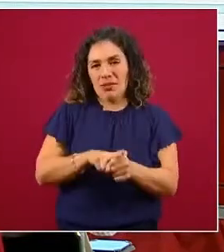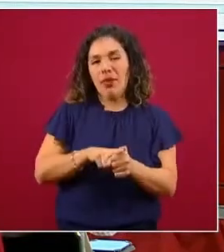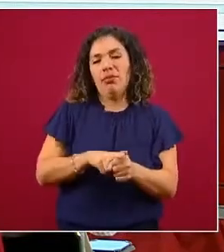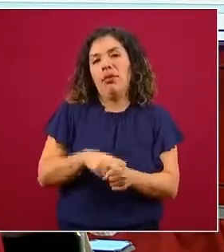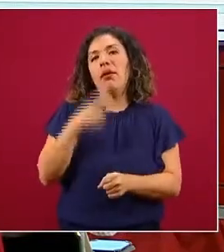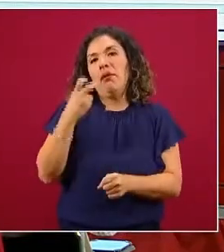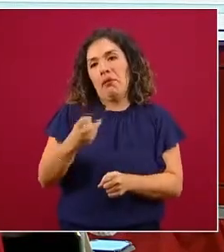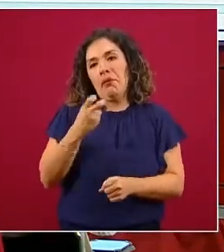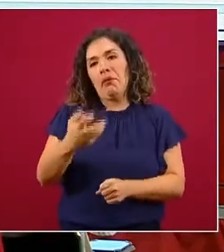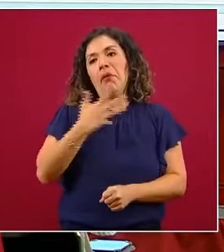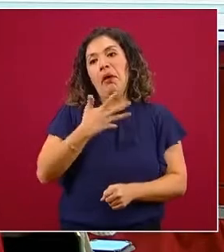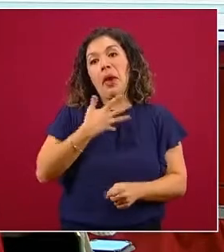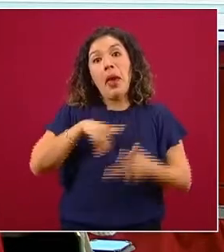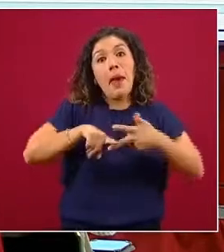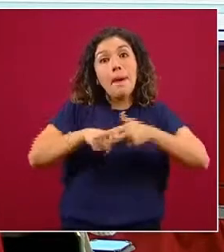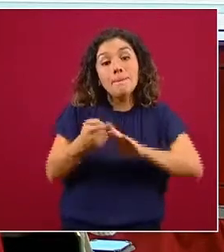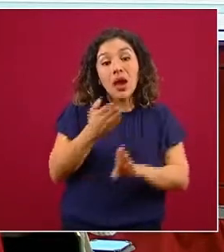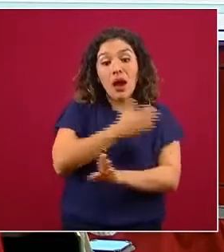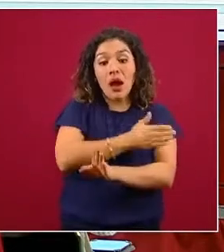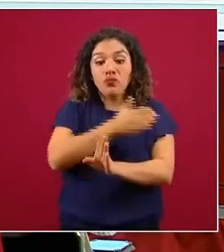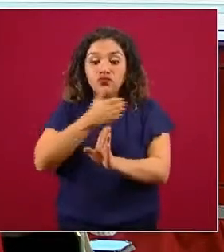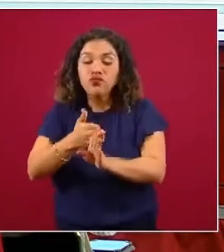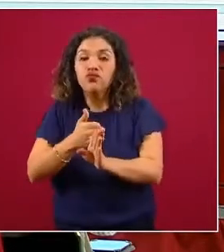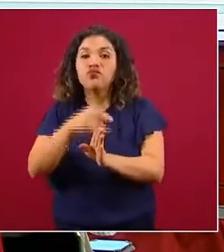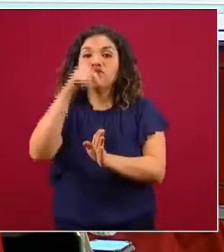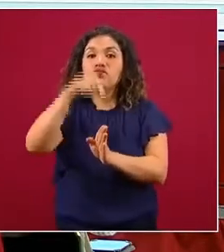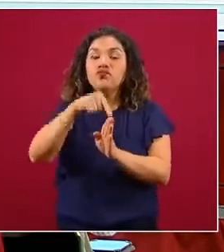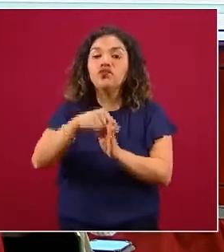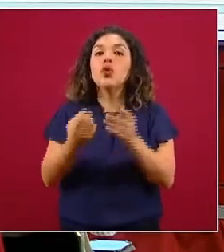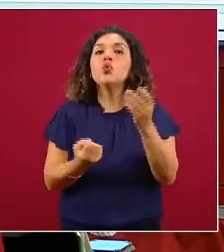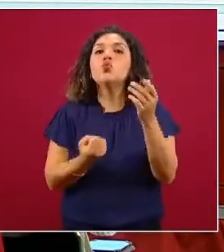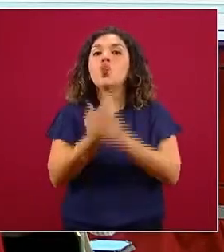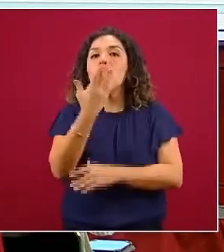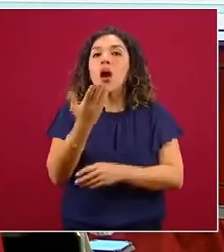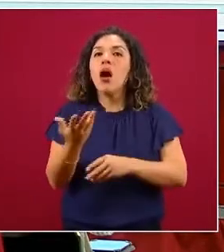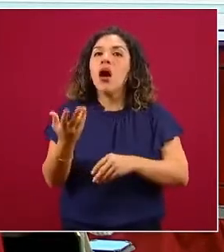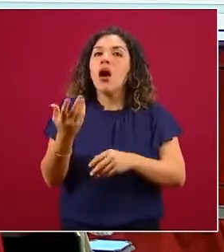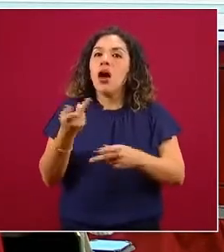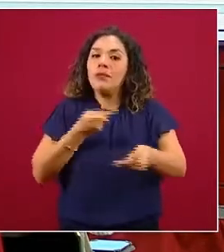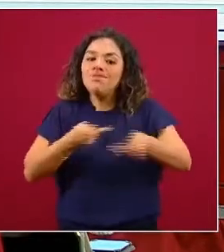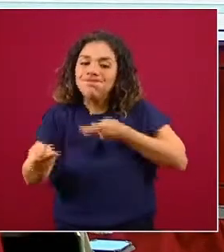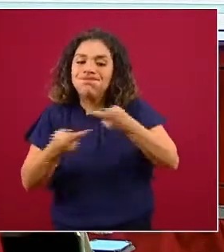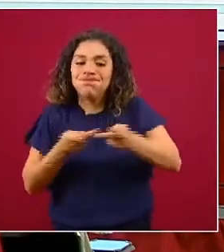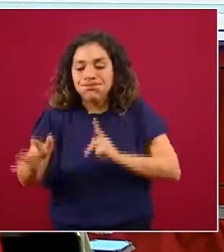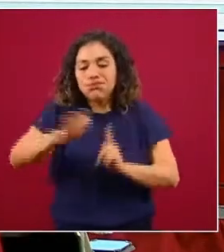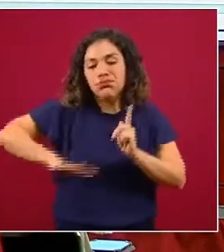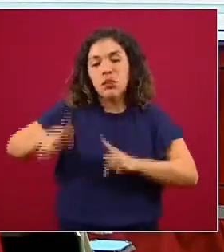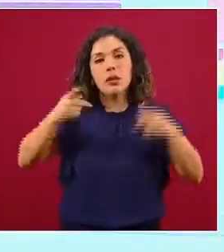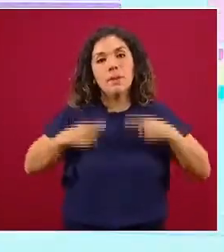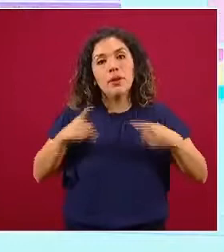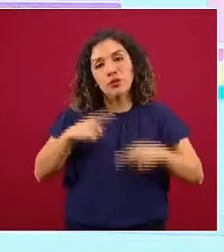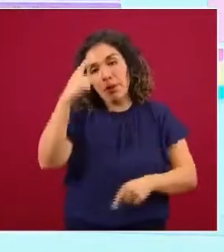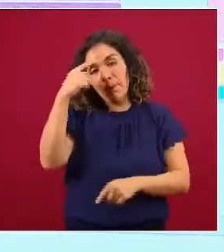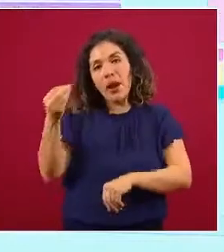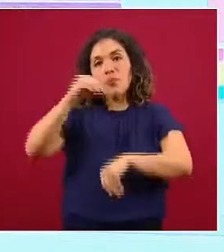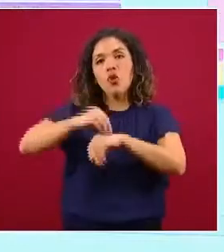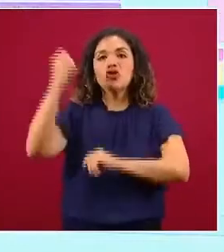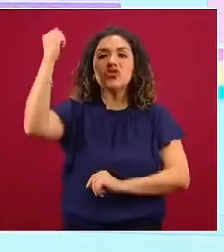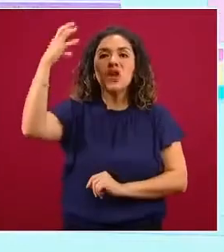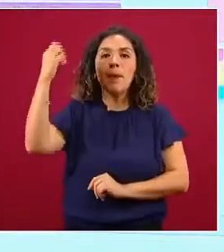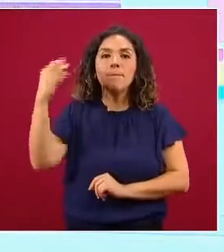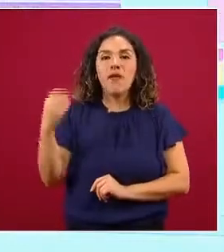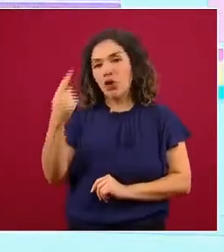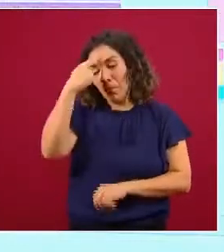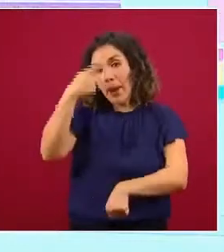donde opera a partir desde que inició esta nueva intervención en la comunidad, el semáforo de